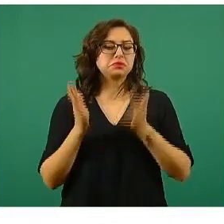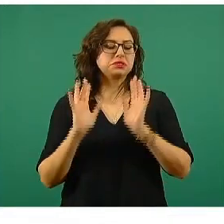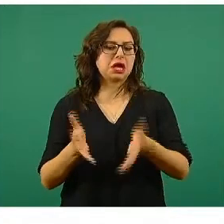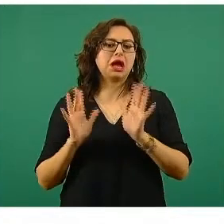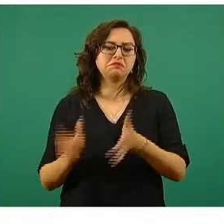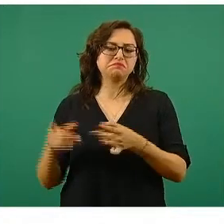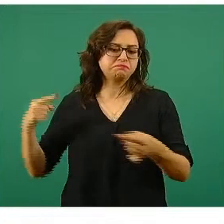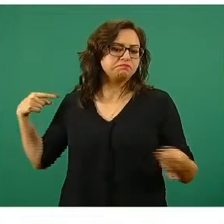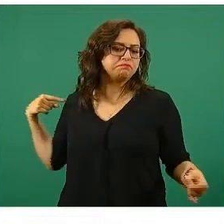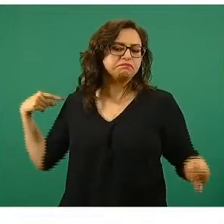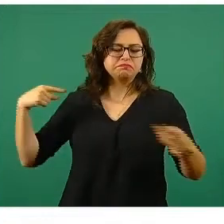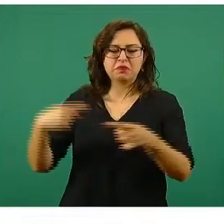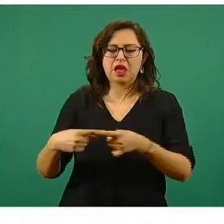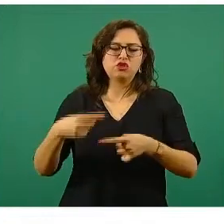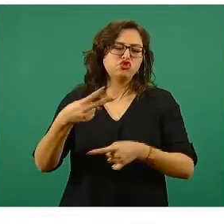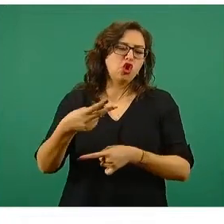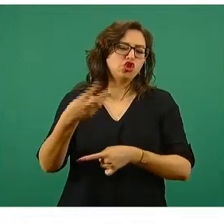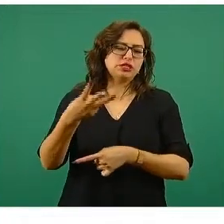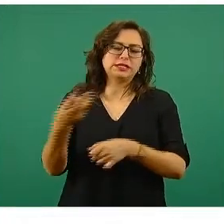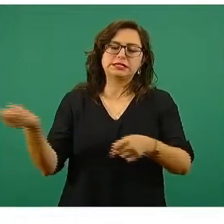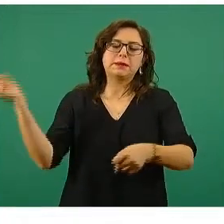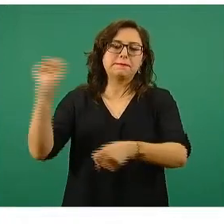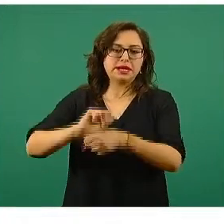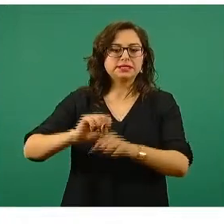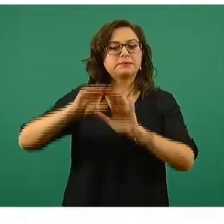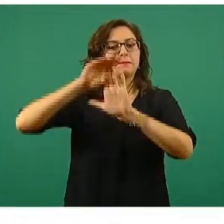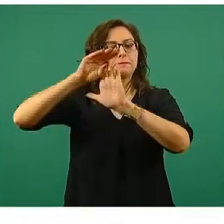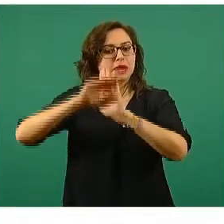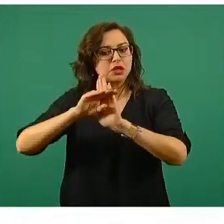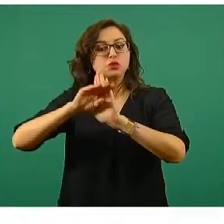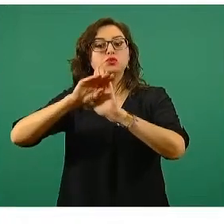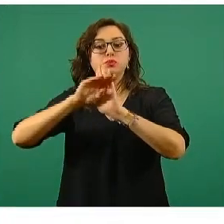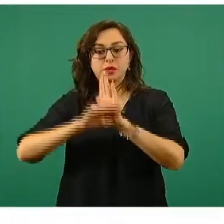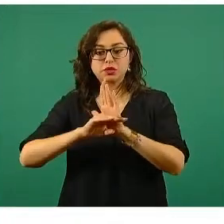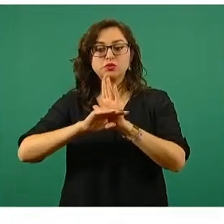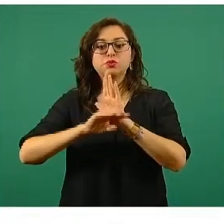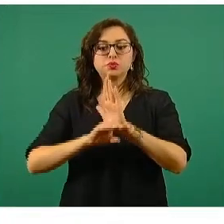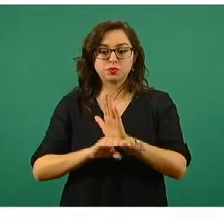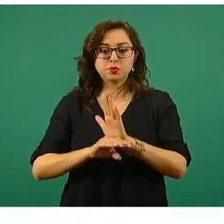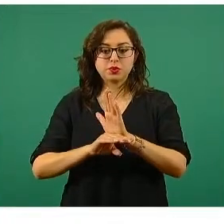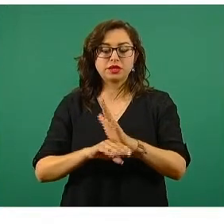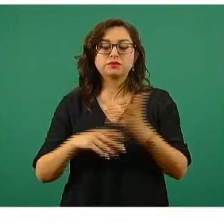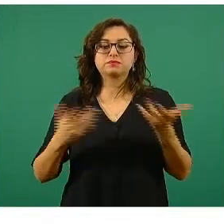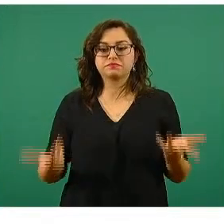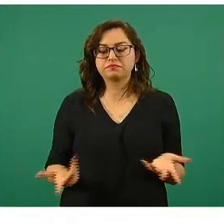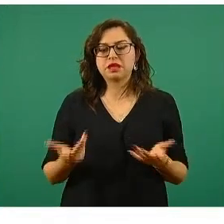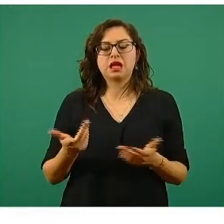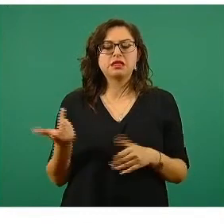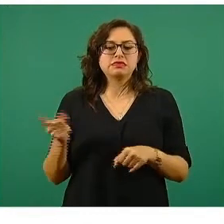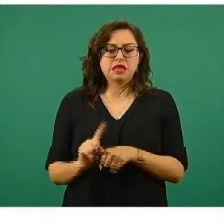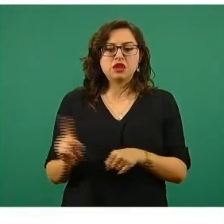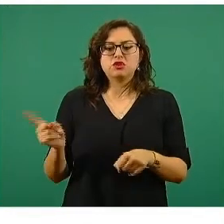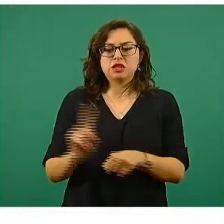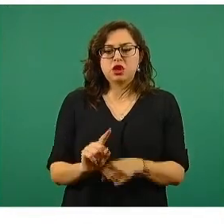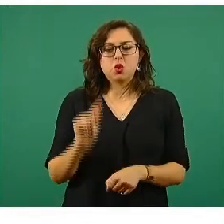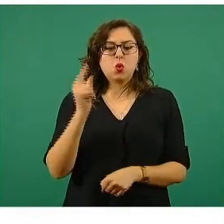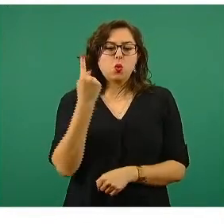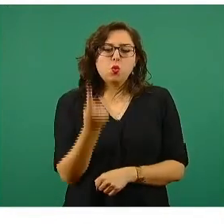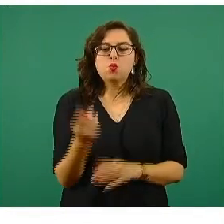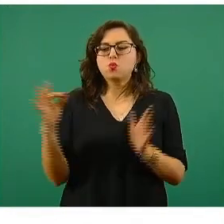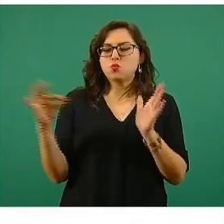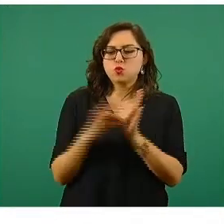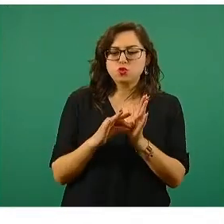en las últimas 2-3 semanas, en donde día con día la reducción es solo de un punto porcentual, lo que